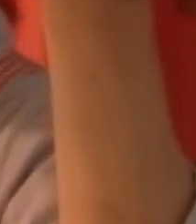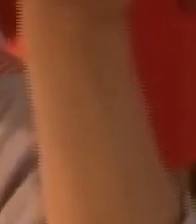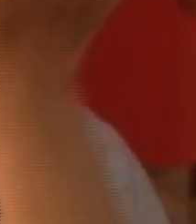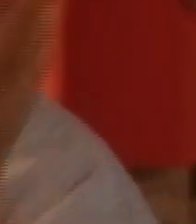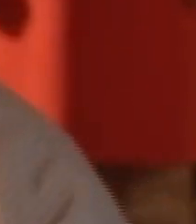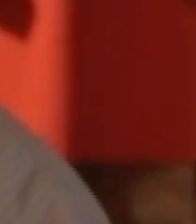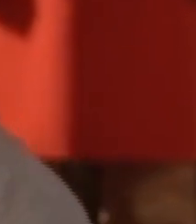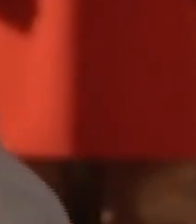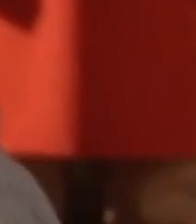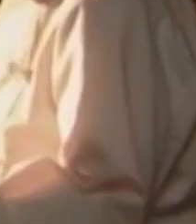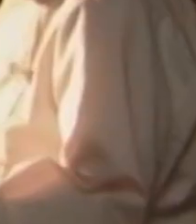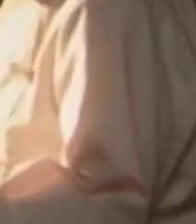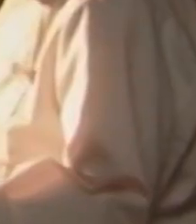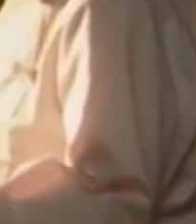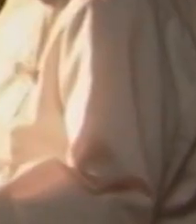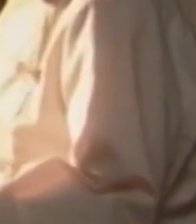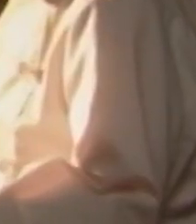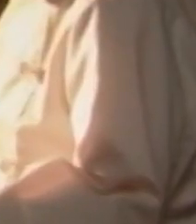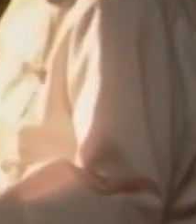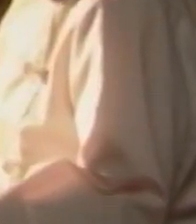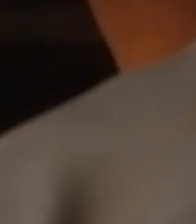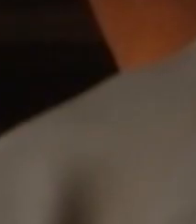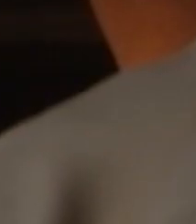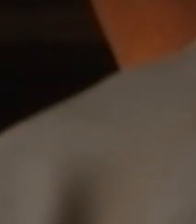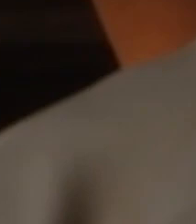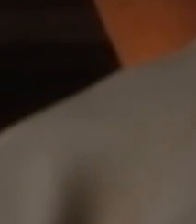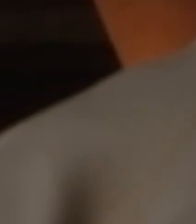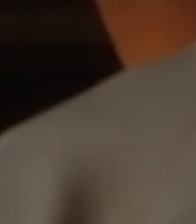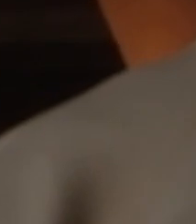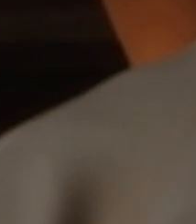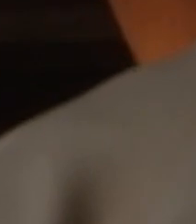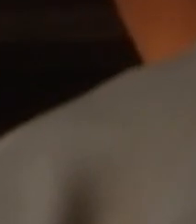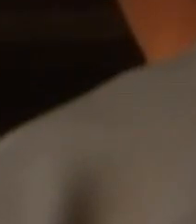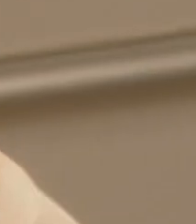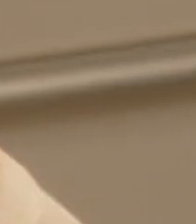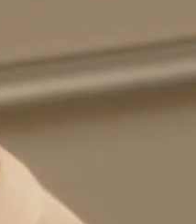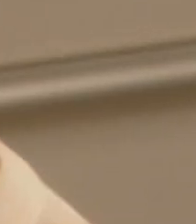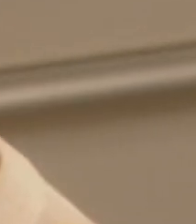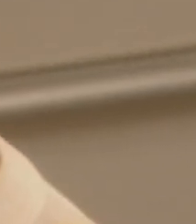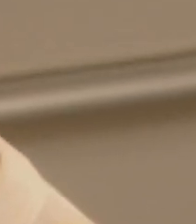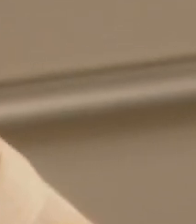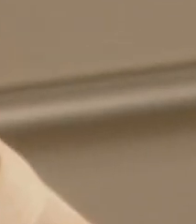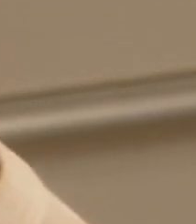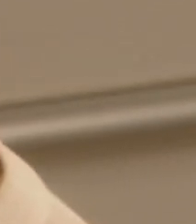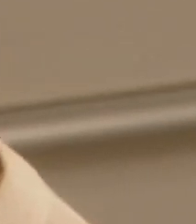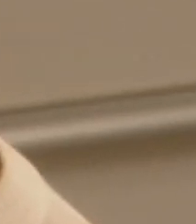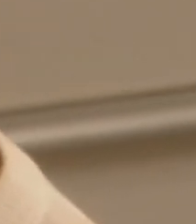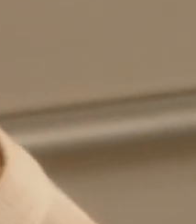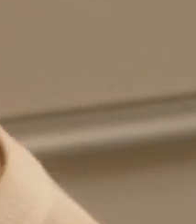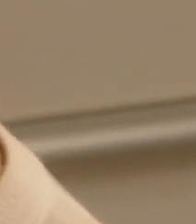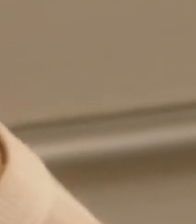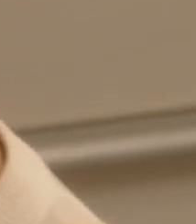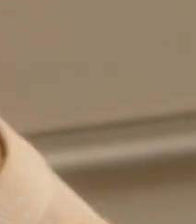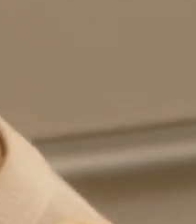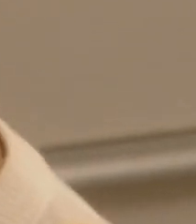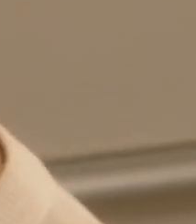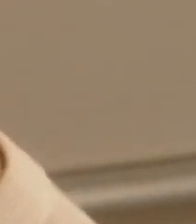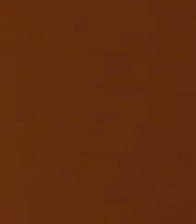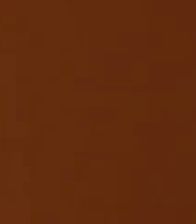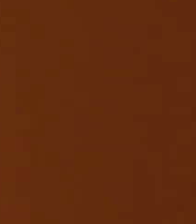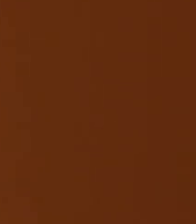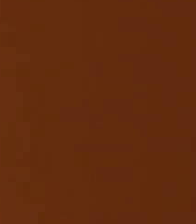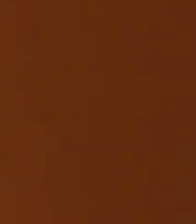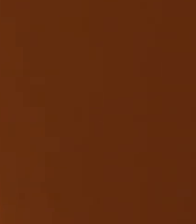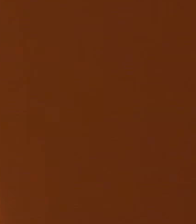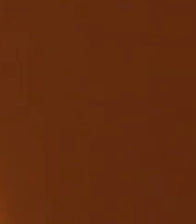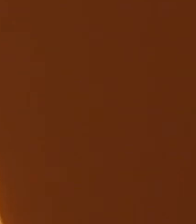los niños. No tienes que forzarte a irte. No puedo creer que estuvo ahí todo este